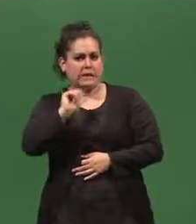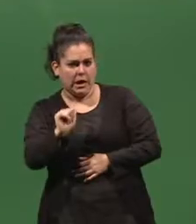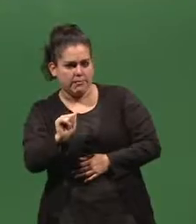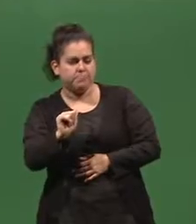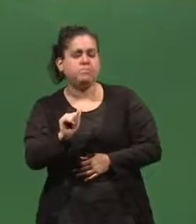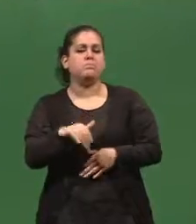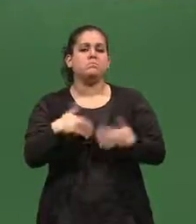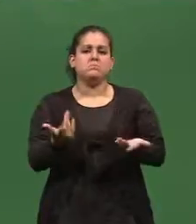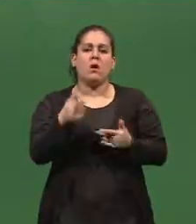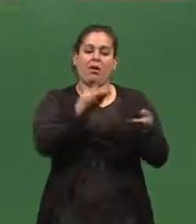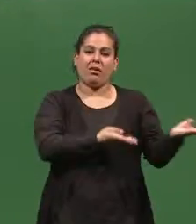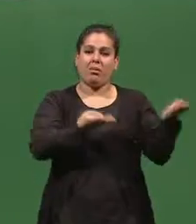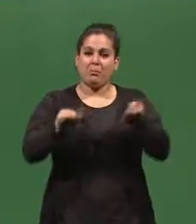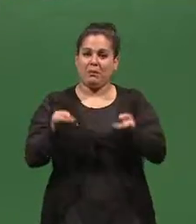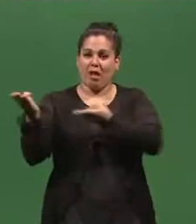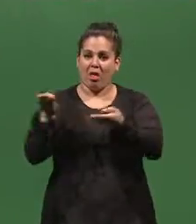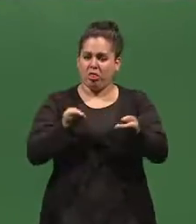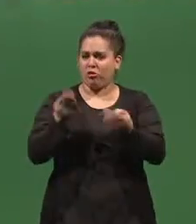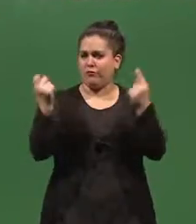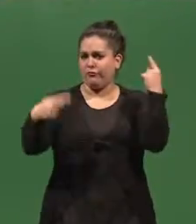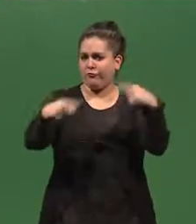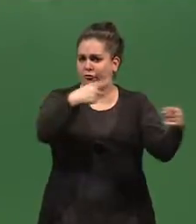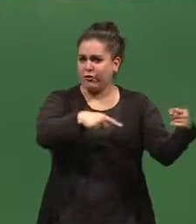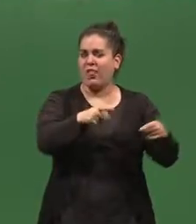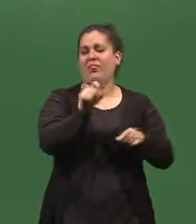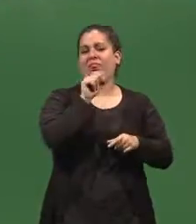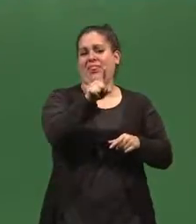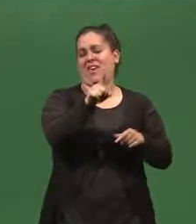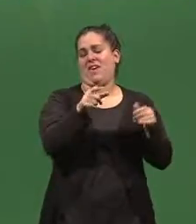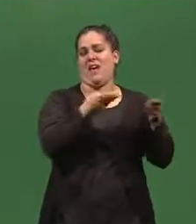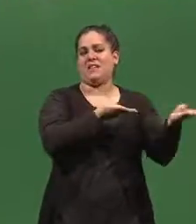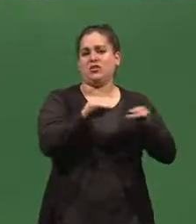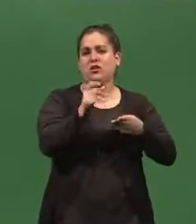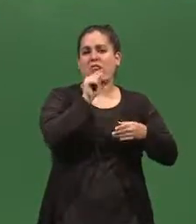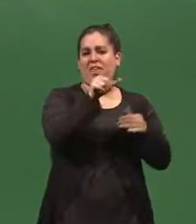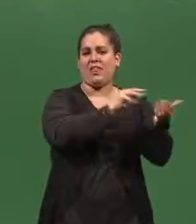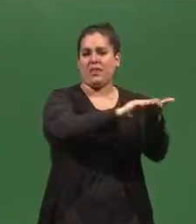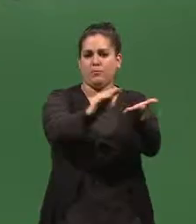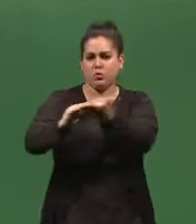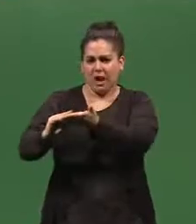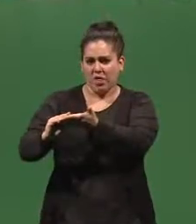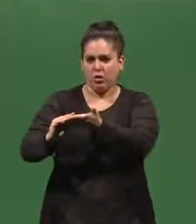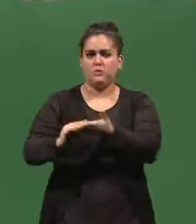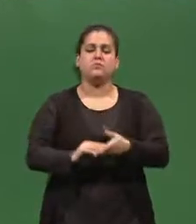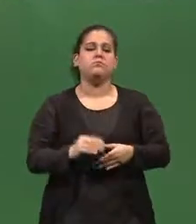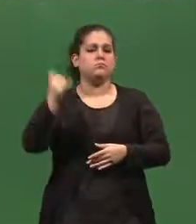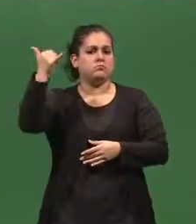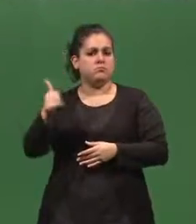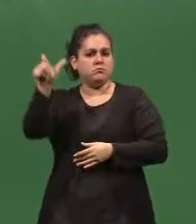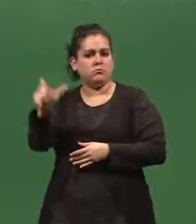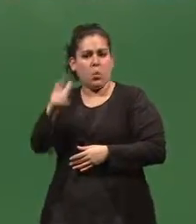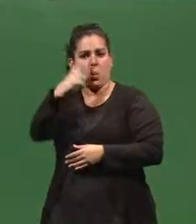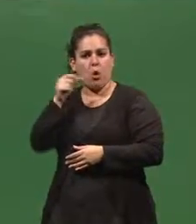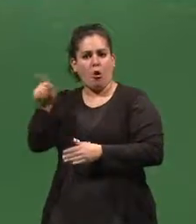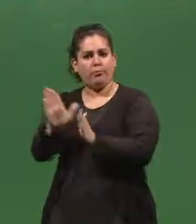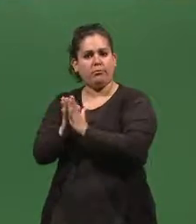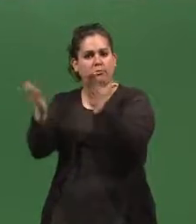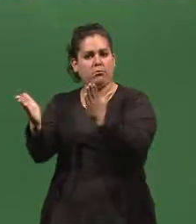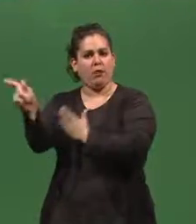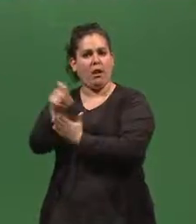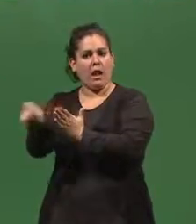diferentes invitados, asesores de los diputados que han presentado este proyecto. Tenemos un coautor del libro Cosa